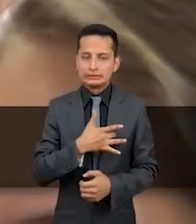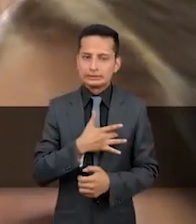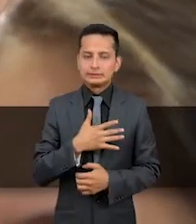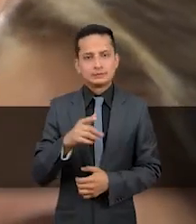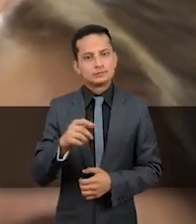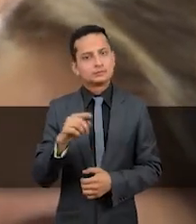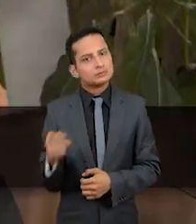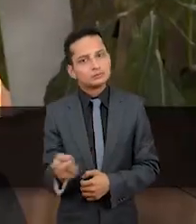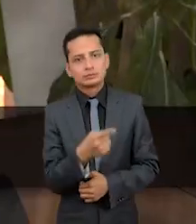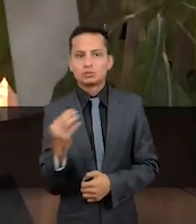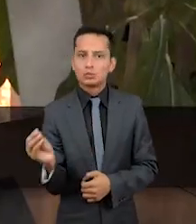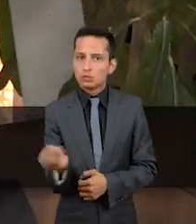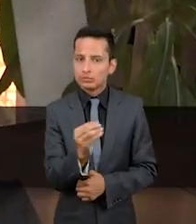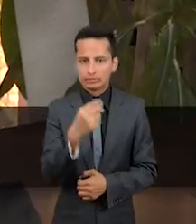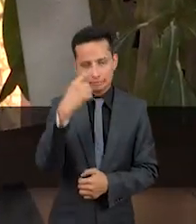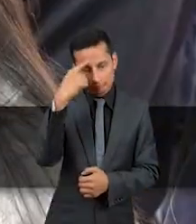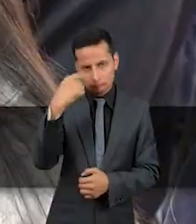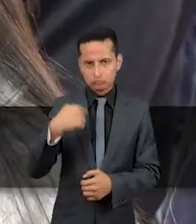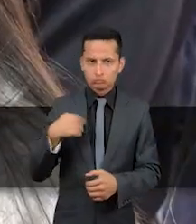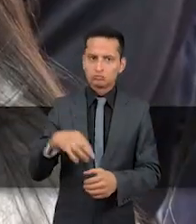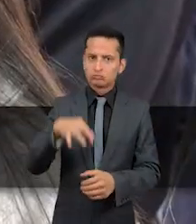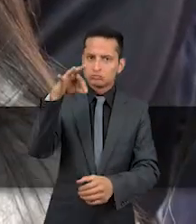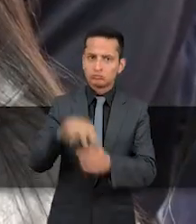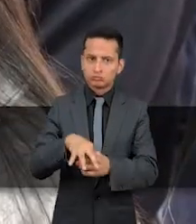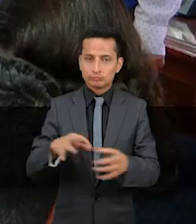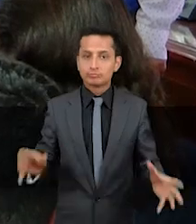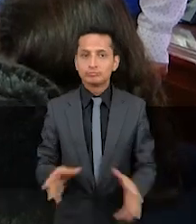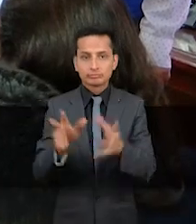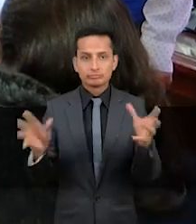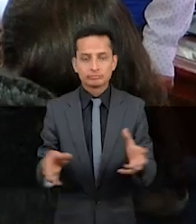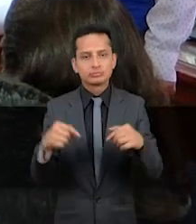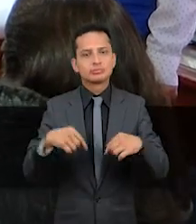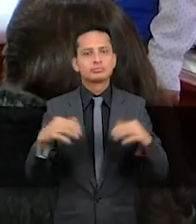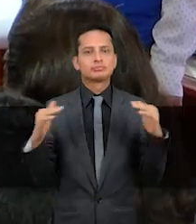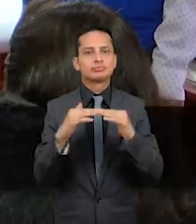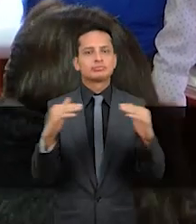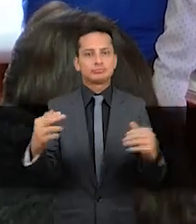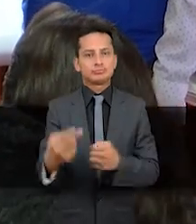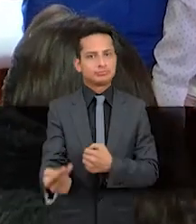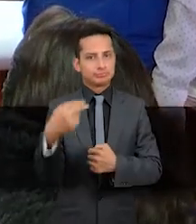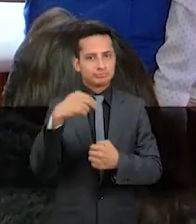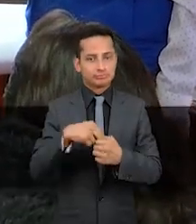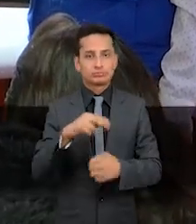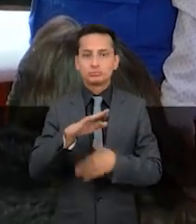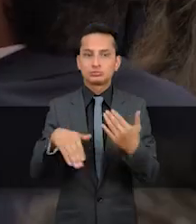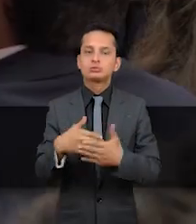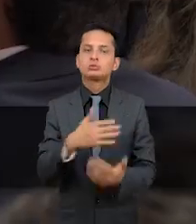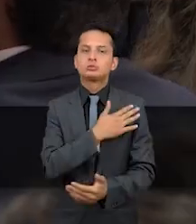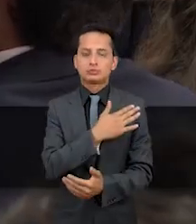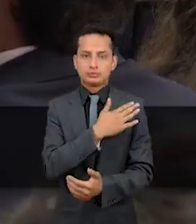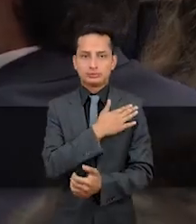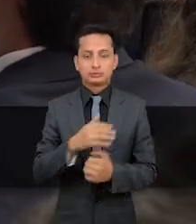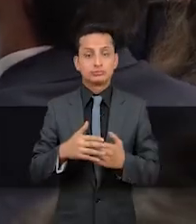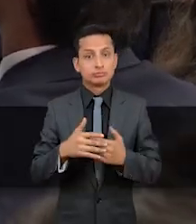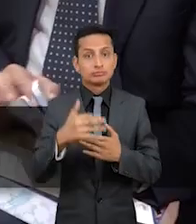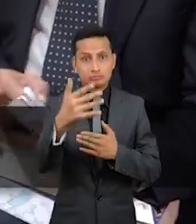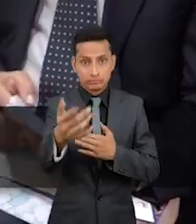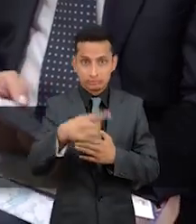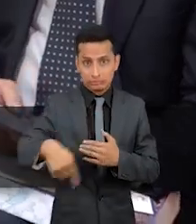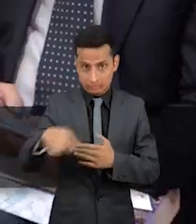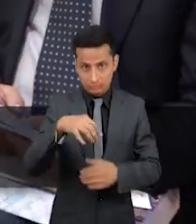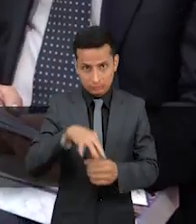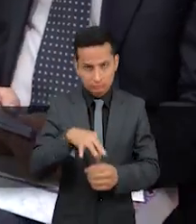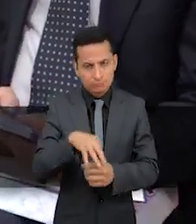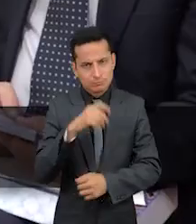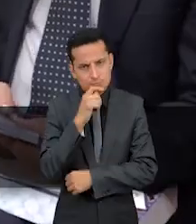las y los adolescentes e incentivar a la juventud en la democracia del país, generando confianza y expectativa para